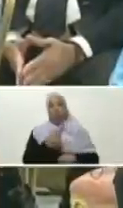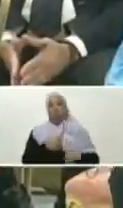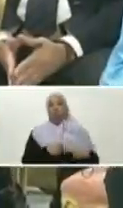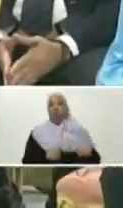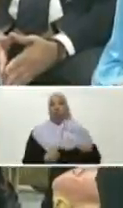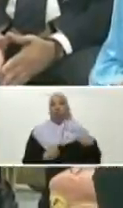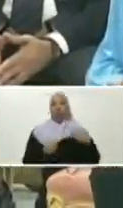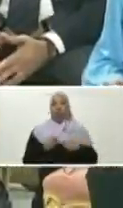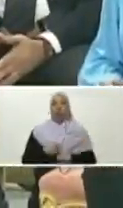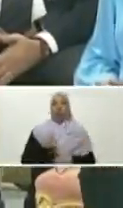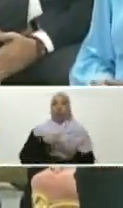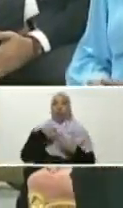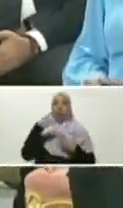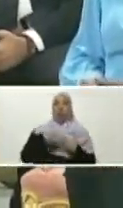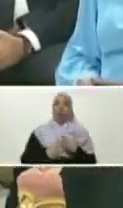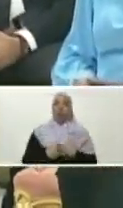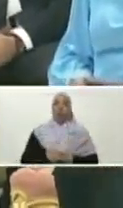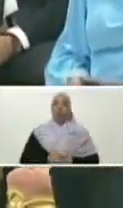sobre planes